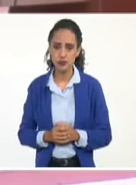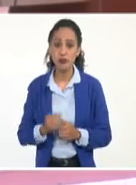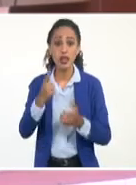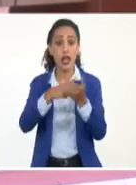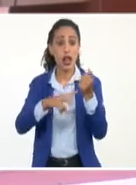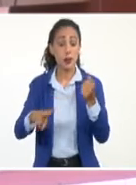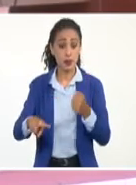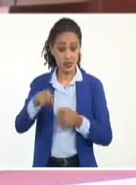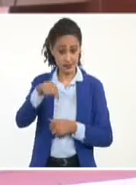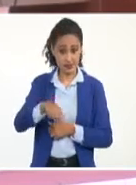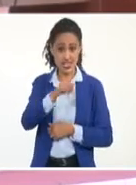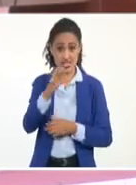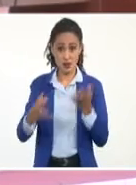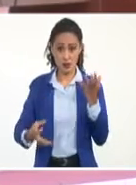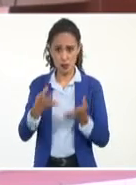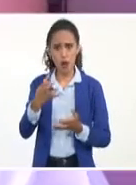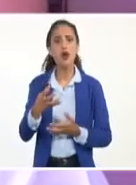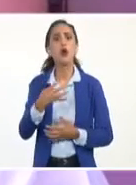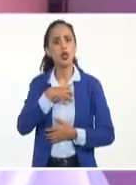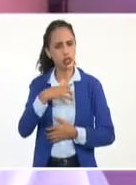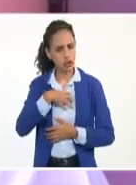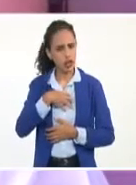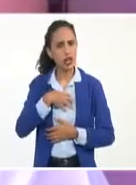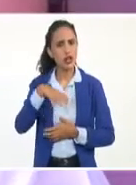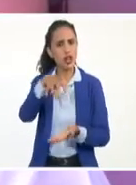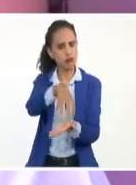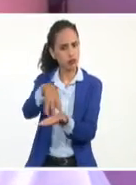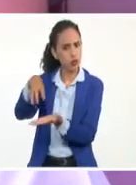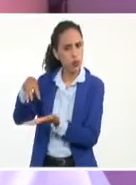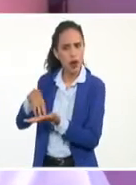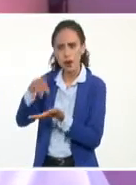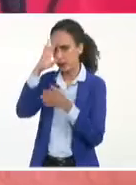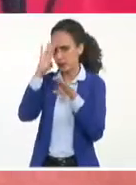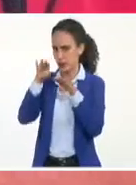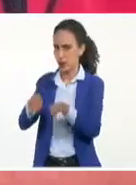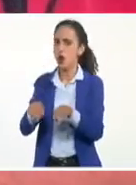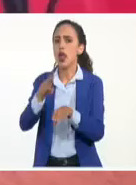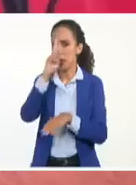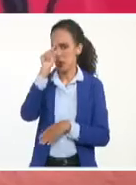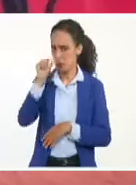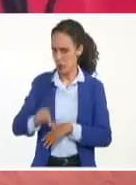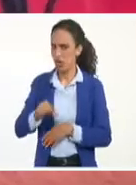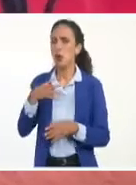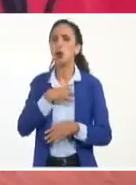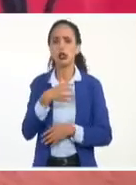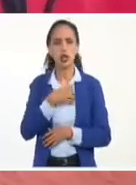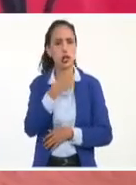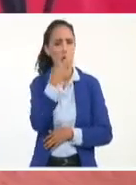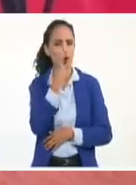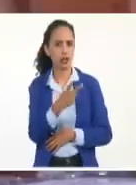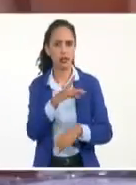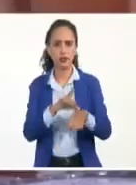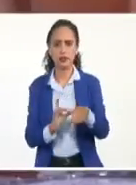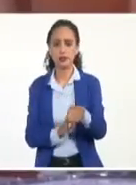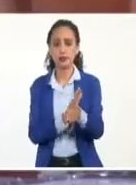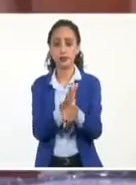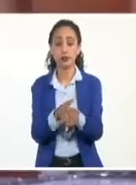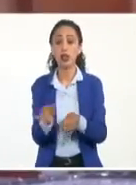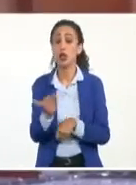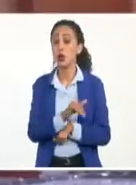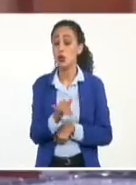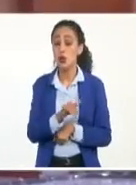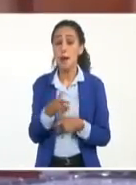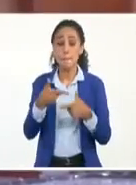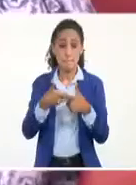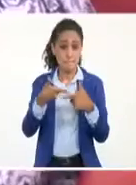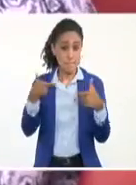provincia cuenta con las capacidades de hospitalización y los recursos humanos necesarios para hacer frente a la epidemia. Se incrementa la pesquisa